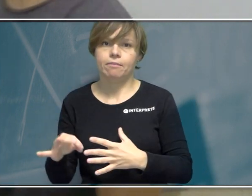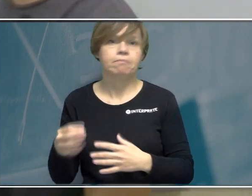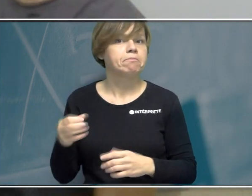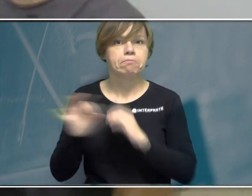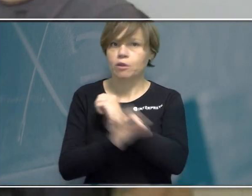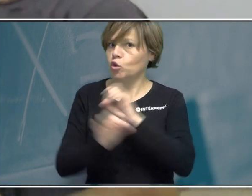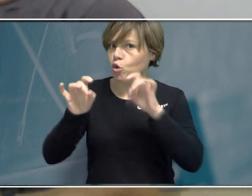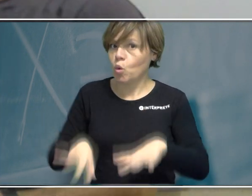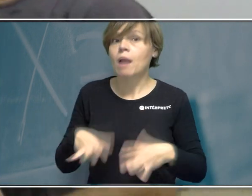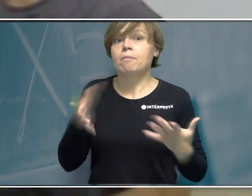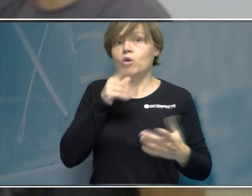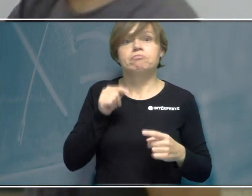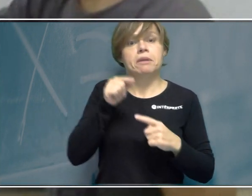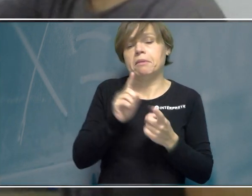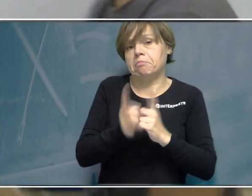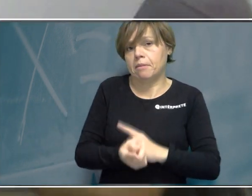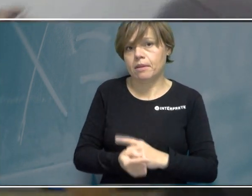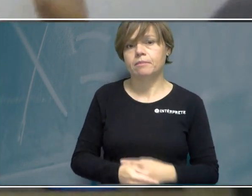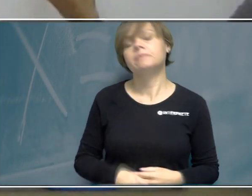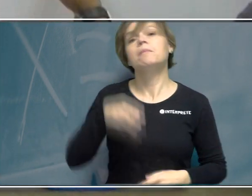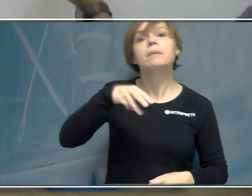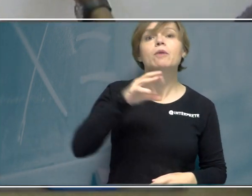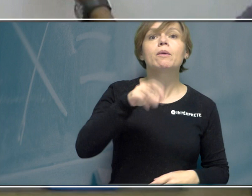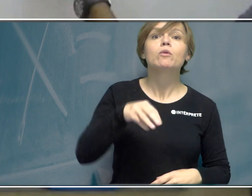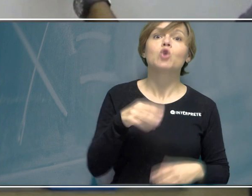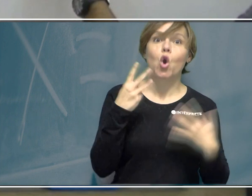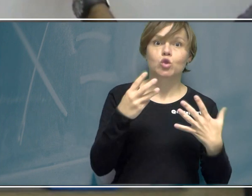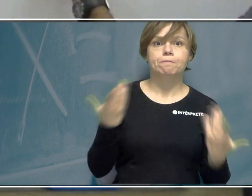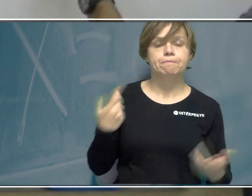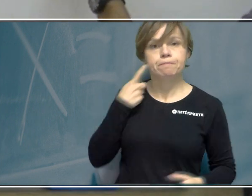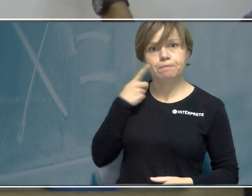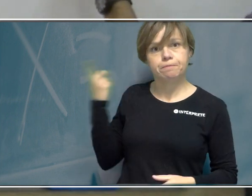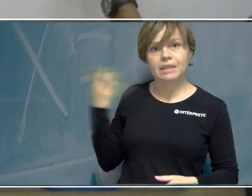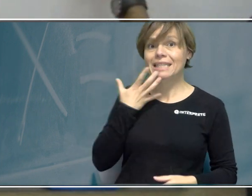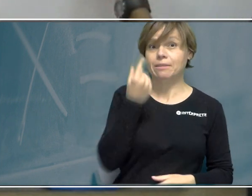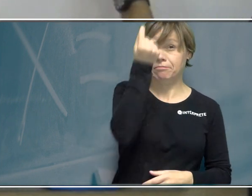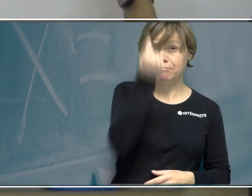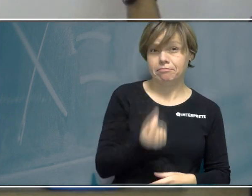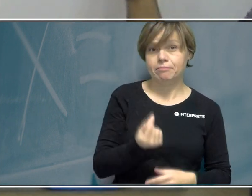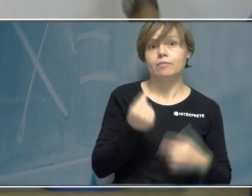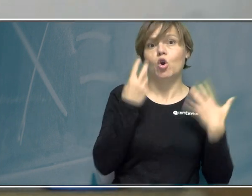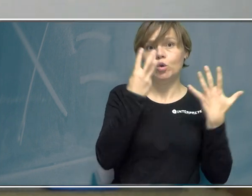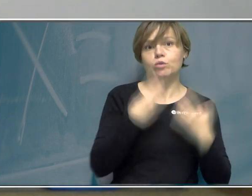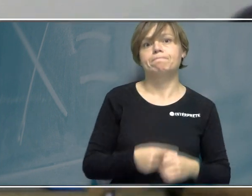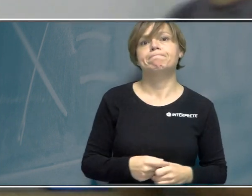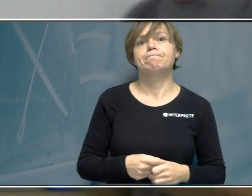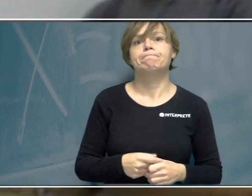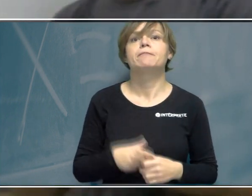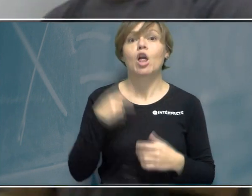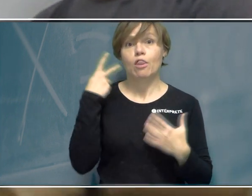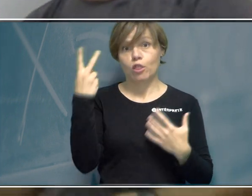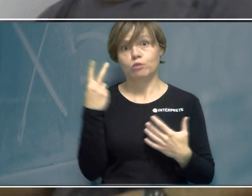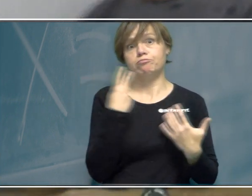ejercicio porque lo que cambiaría sería lo de arriba. Mínimo común múltiplo de 8, mirad. El 8, si lo factorizamos, es 2 a la 3. Es 2 por